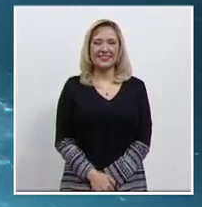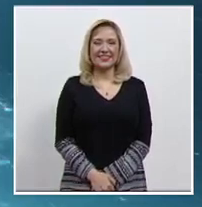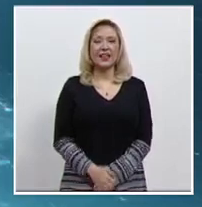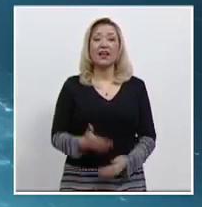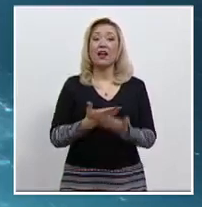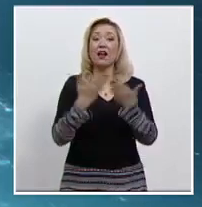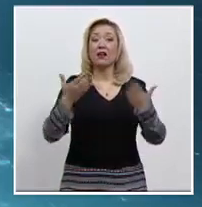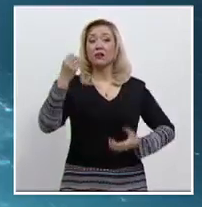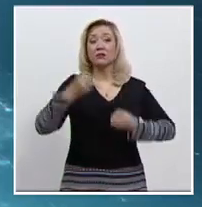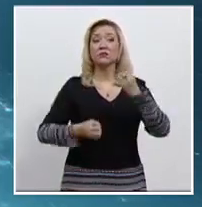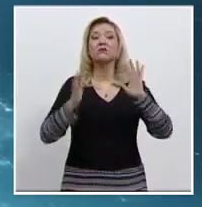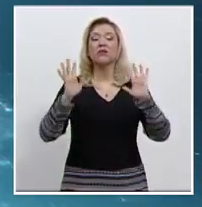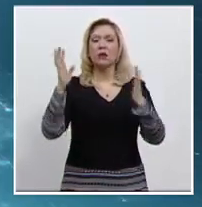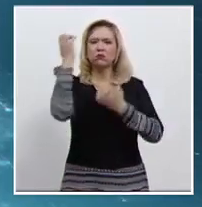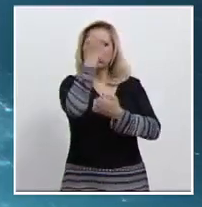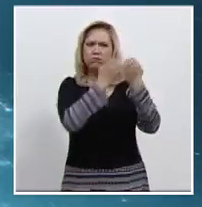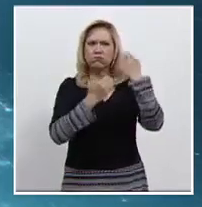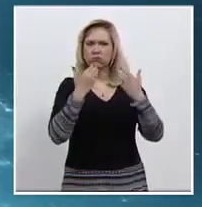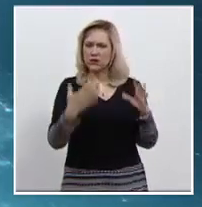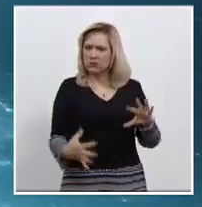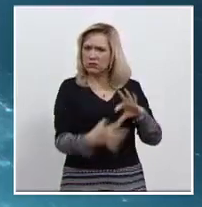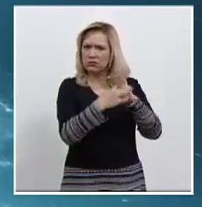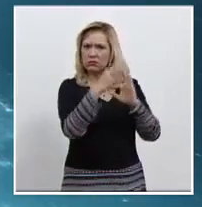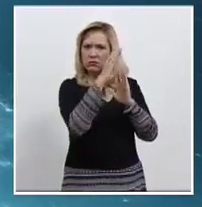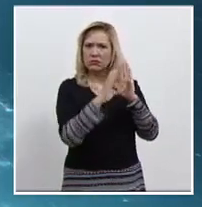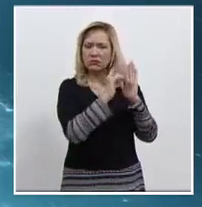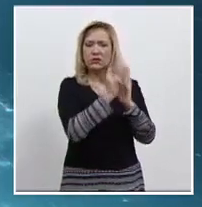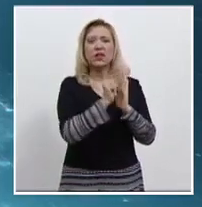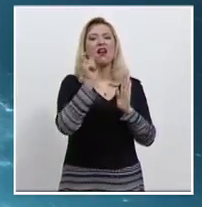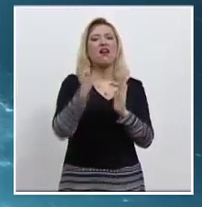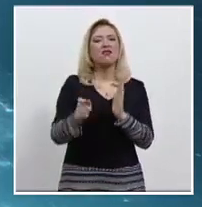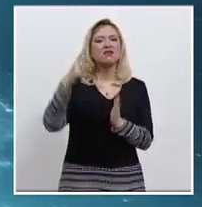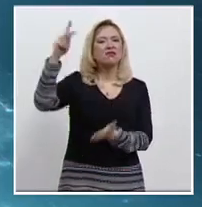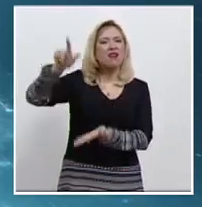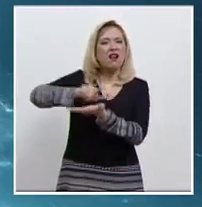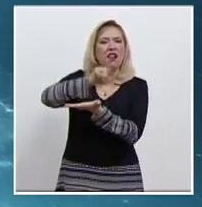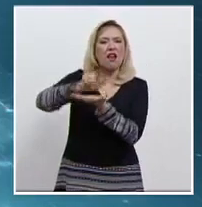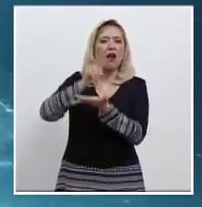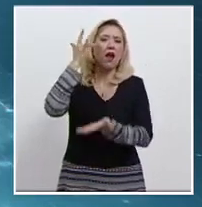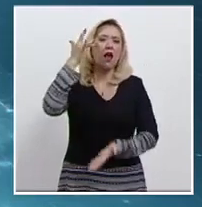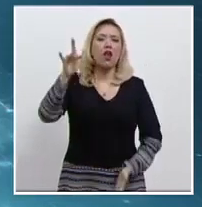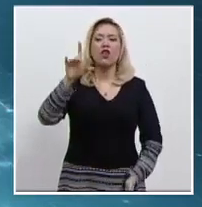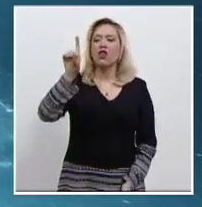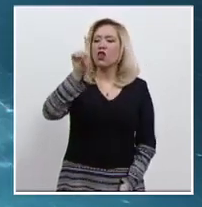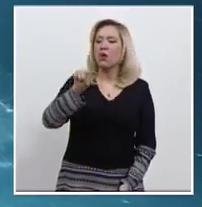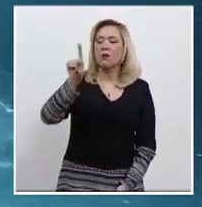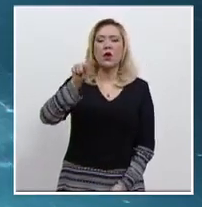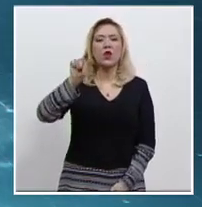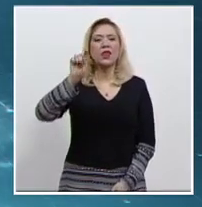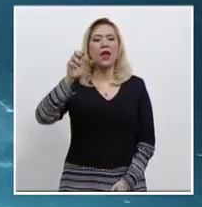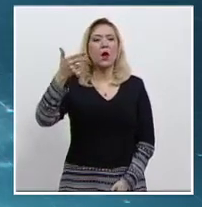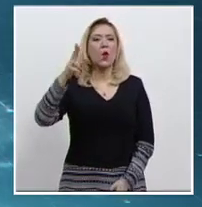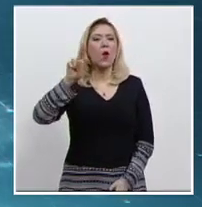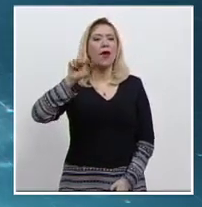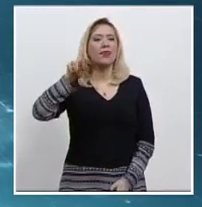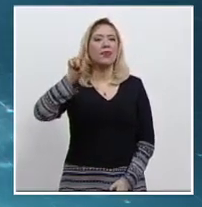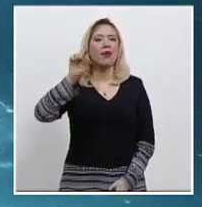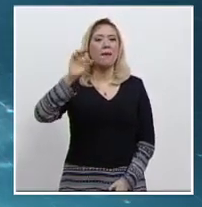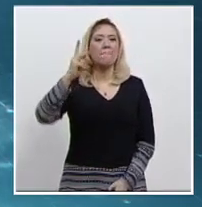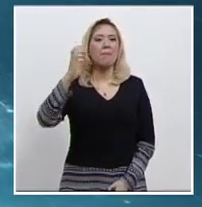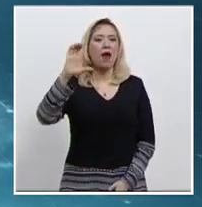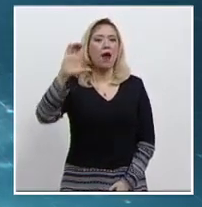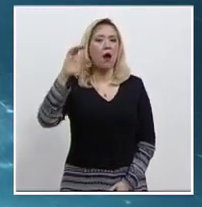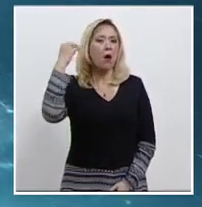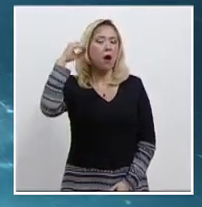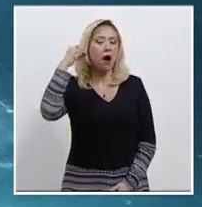La Corte revisó la constitucionalidad de disposiciones del Ayuntamiento de Santo Domingo Tehuantepec, Oaxaca, que sancionaba con